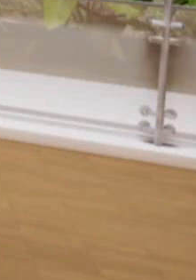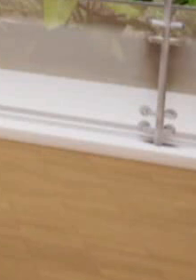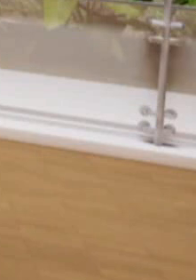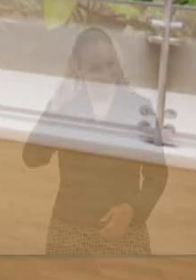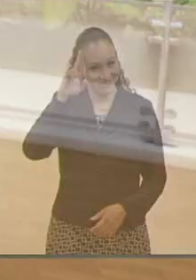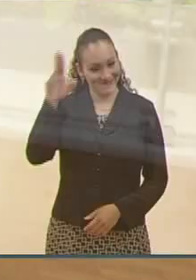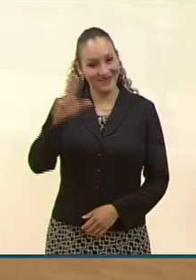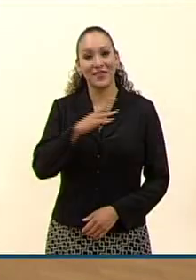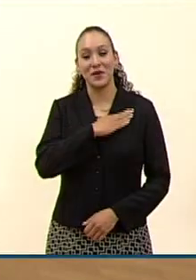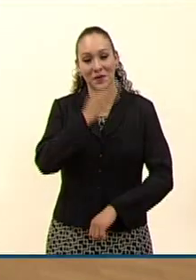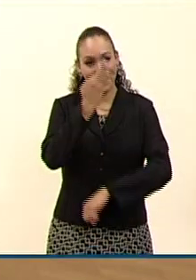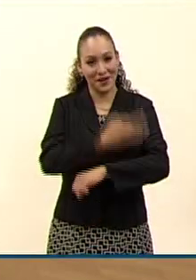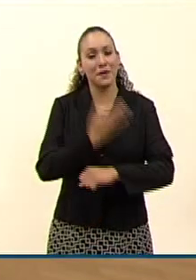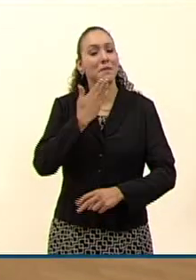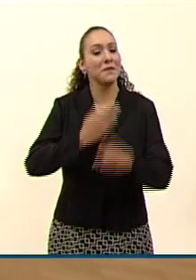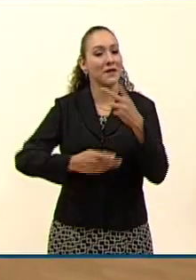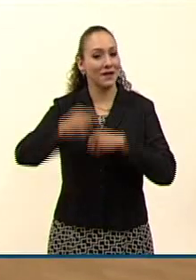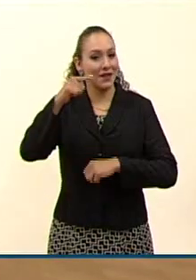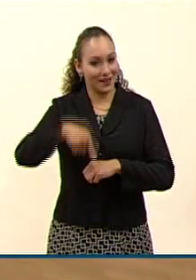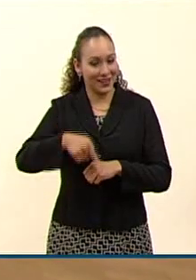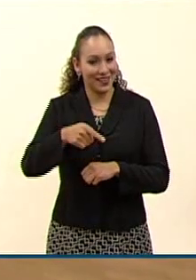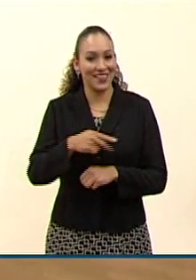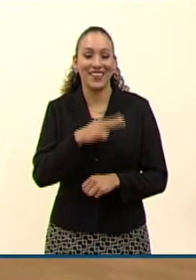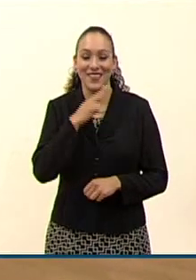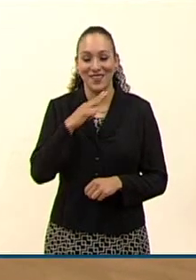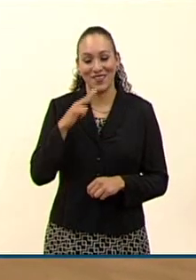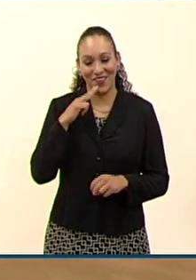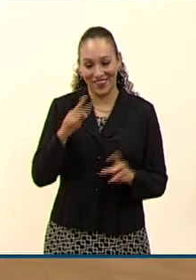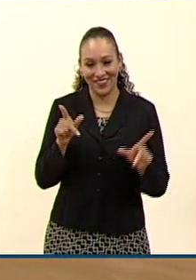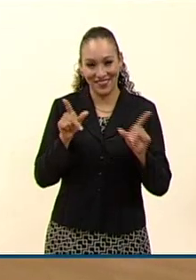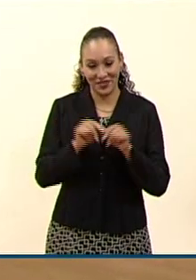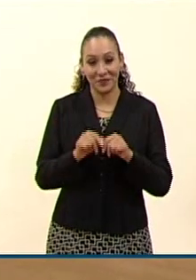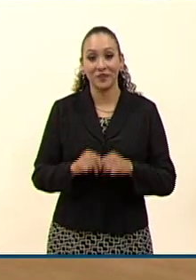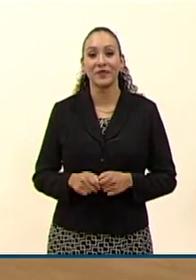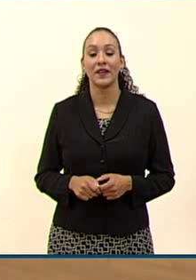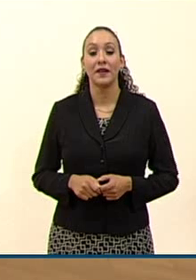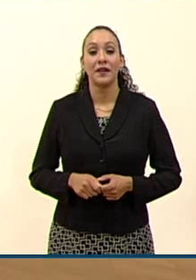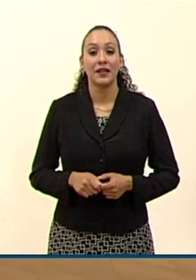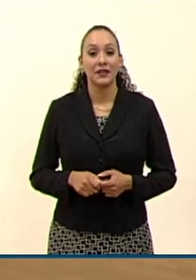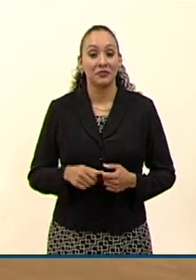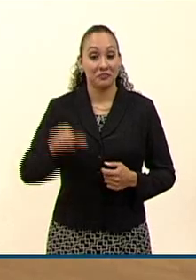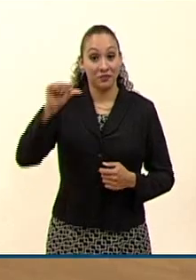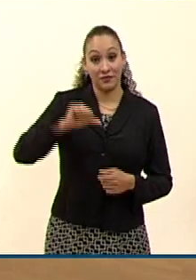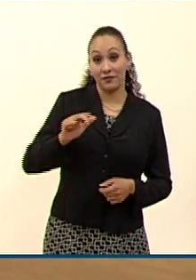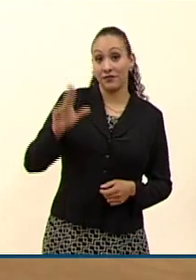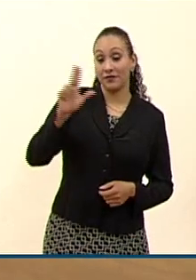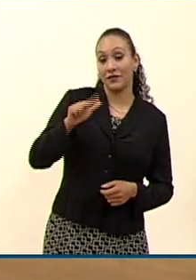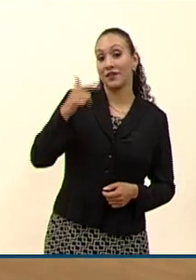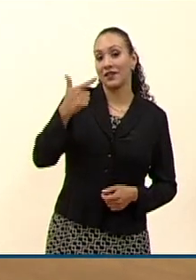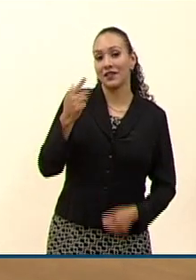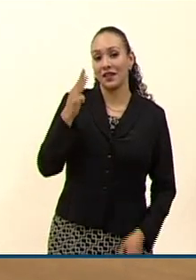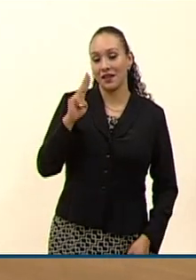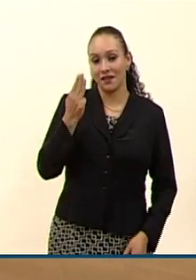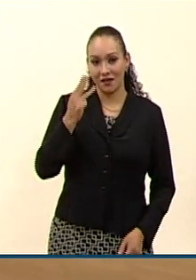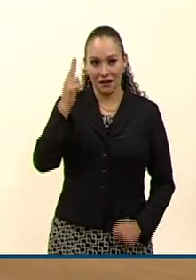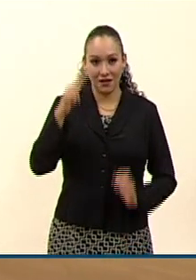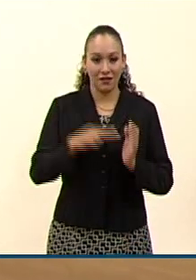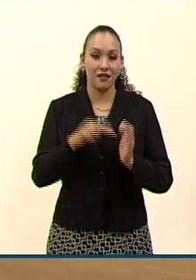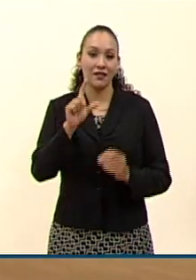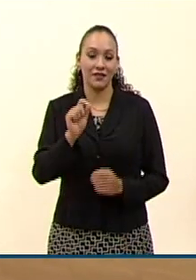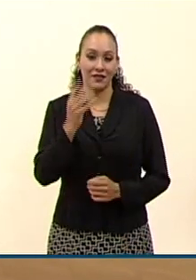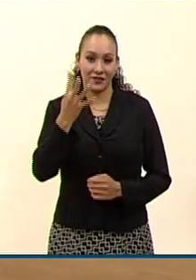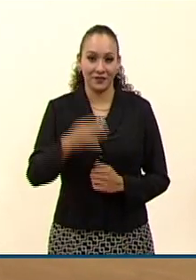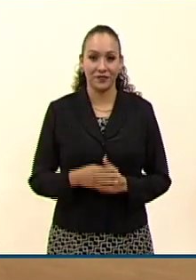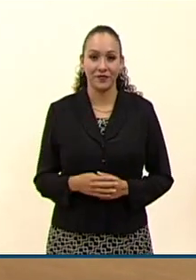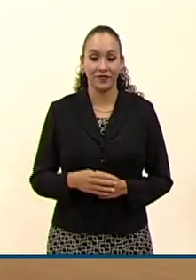Hola, ¿qué tal? Muy buenas tardes. Les damos la más cordial bienvenida a este espacio de noticias corte informativo, hoy que es martes 7 de mayo de 2024.